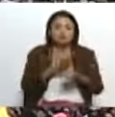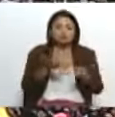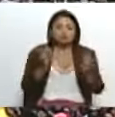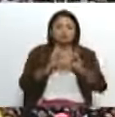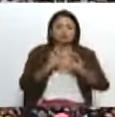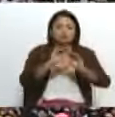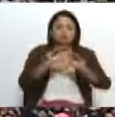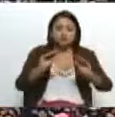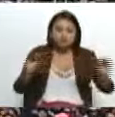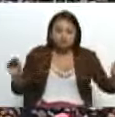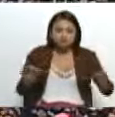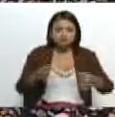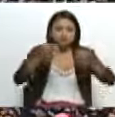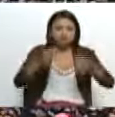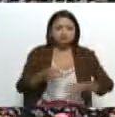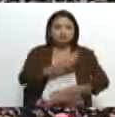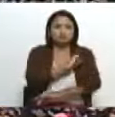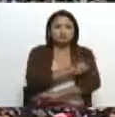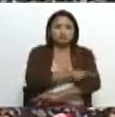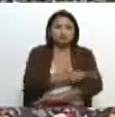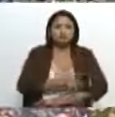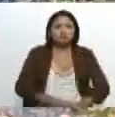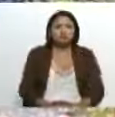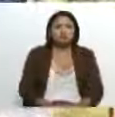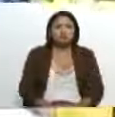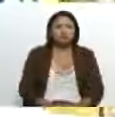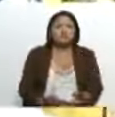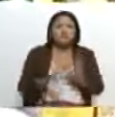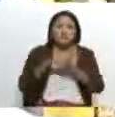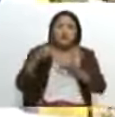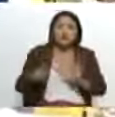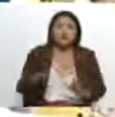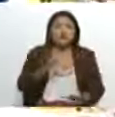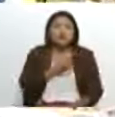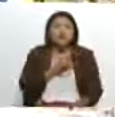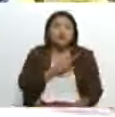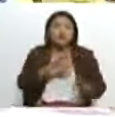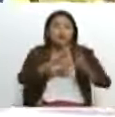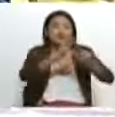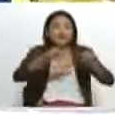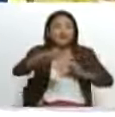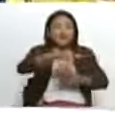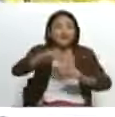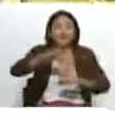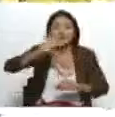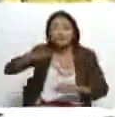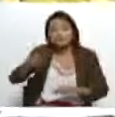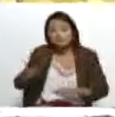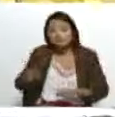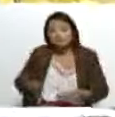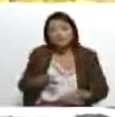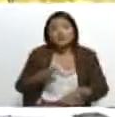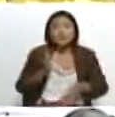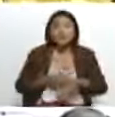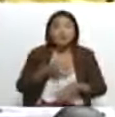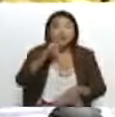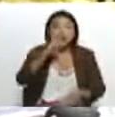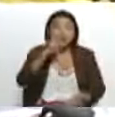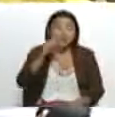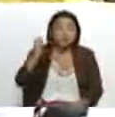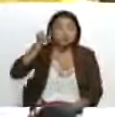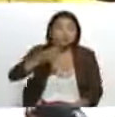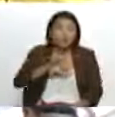firme determinación en defender nuestros derechos territoriales en el Esequibo, ya que son tradicional